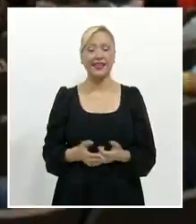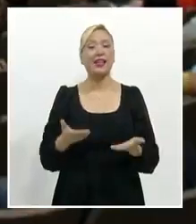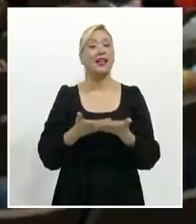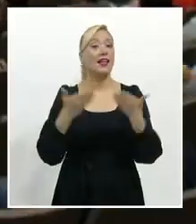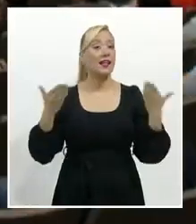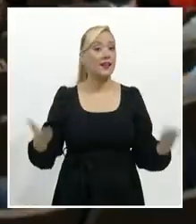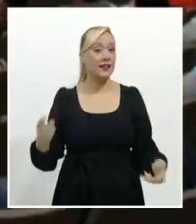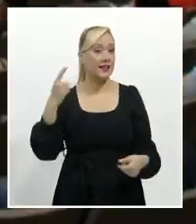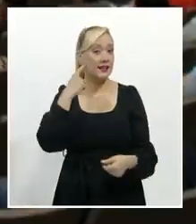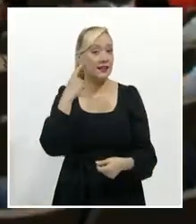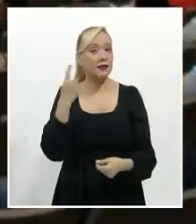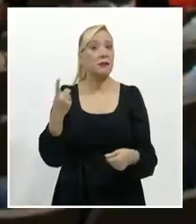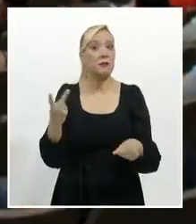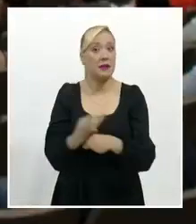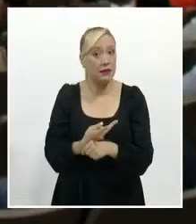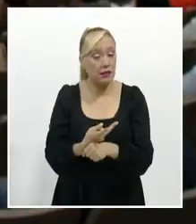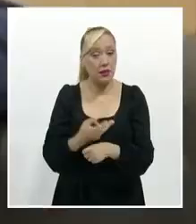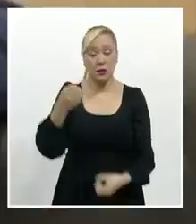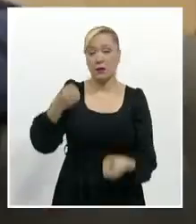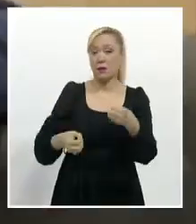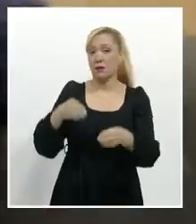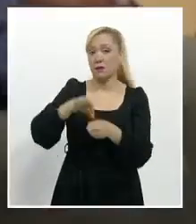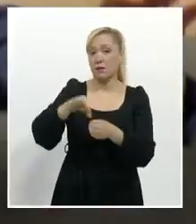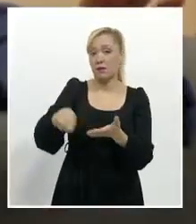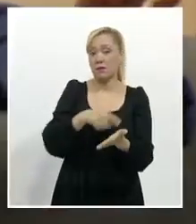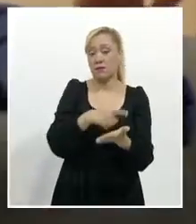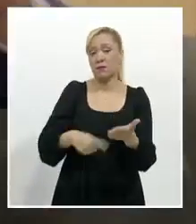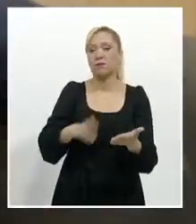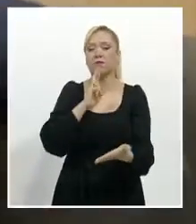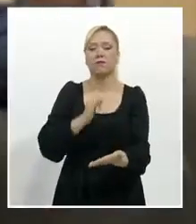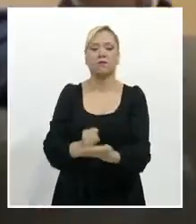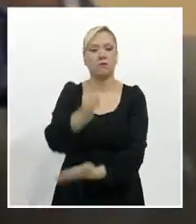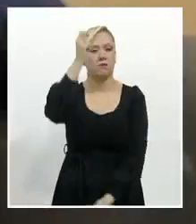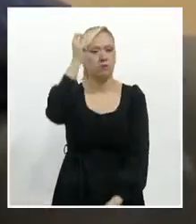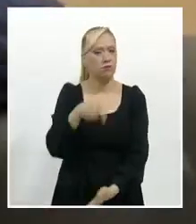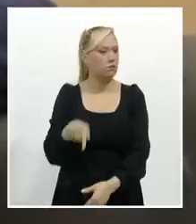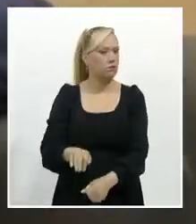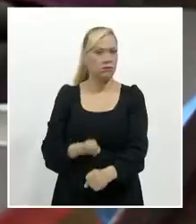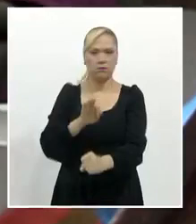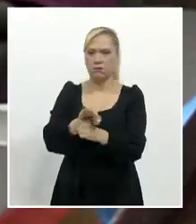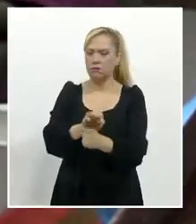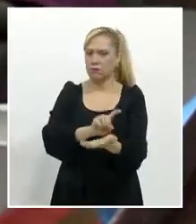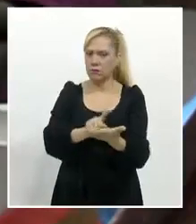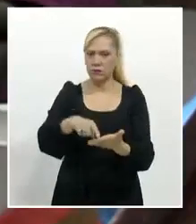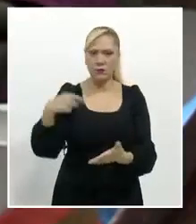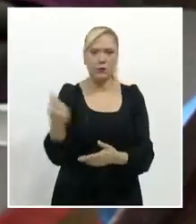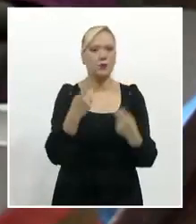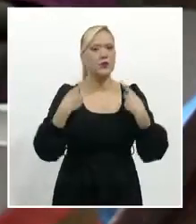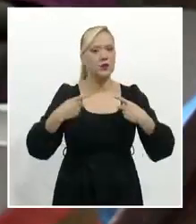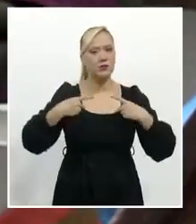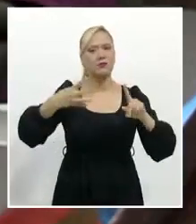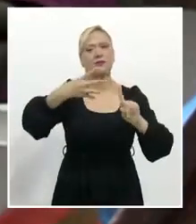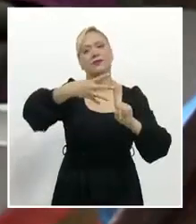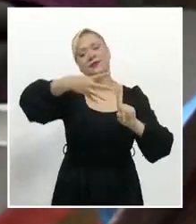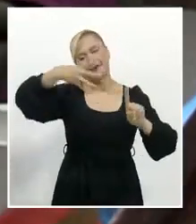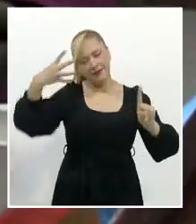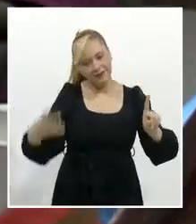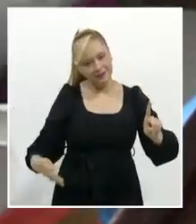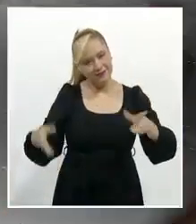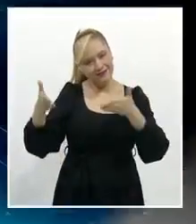Al regresar, el Tribunal Electoral ha emitido sentencias que protegen los derechos de las personas de la diversidad